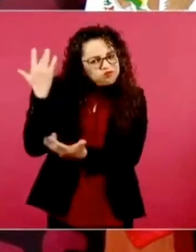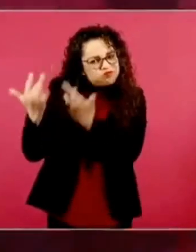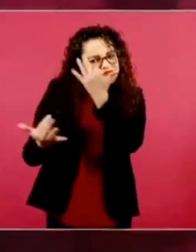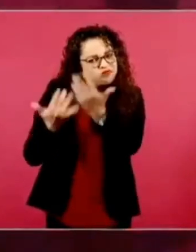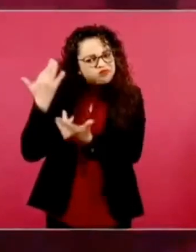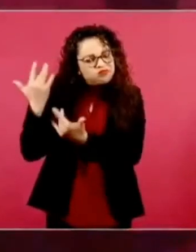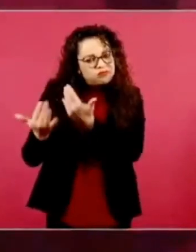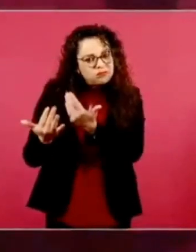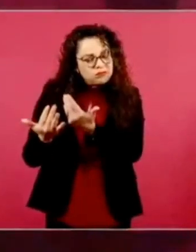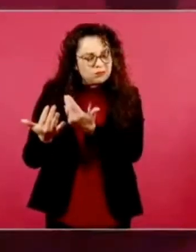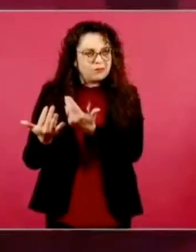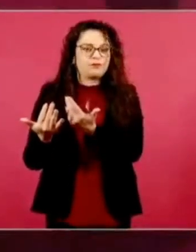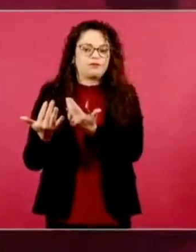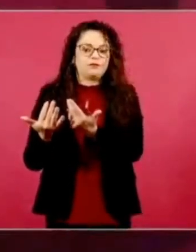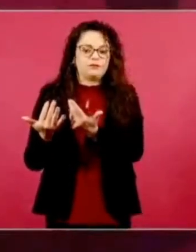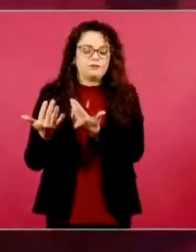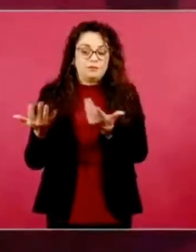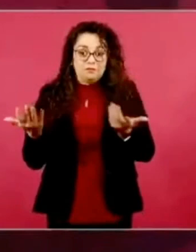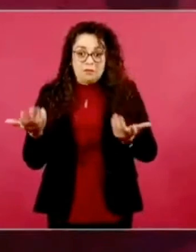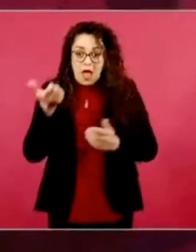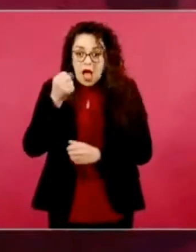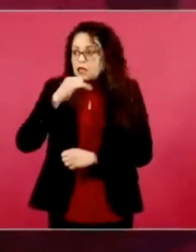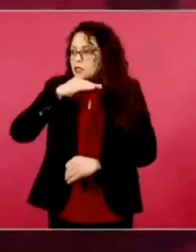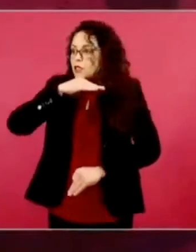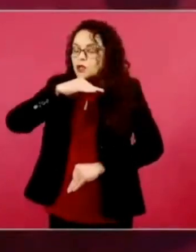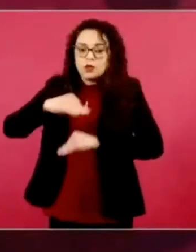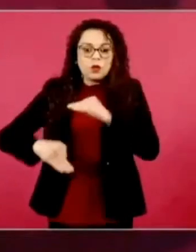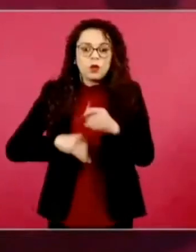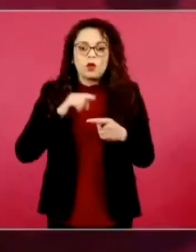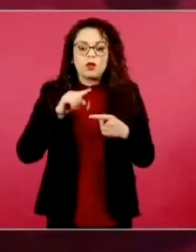Y así todos, Krause,